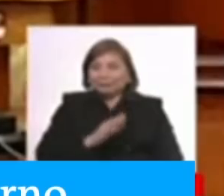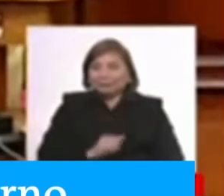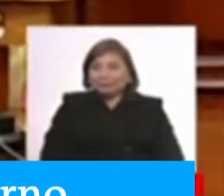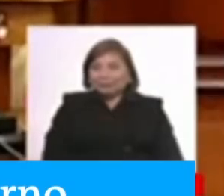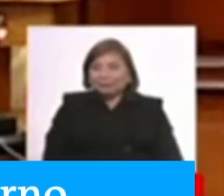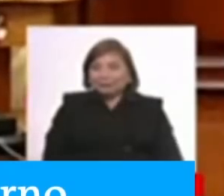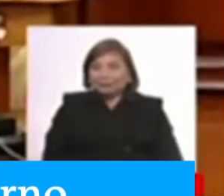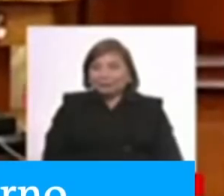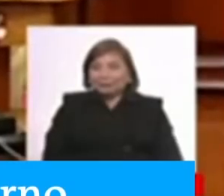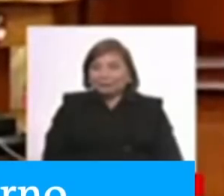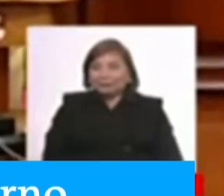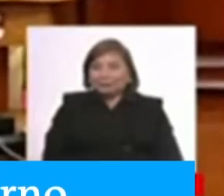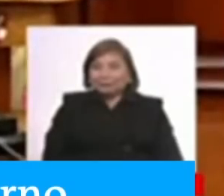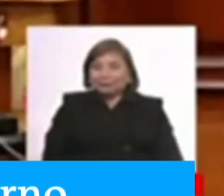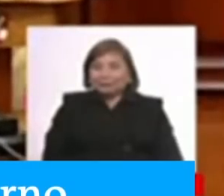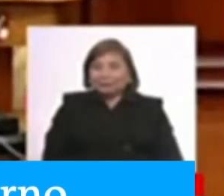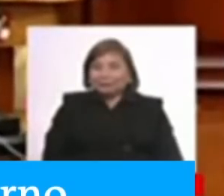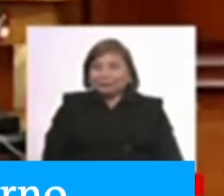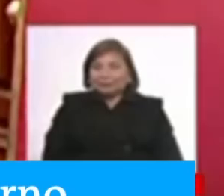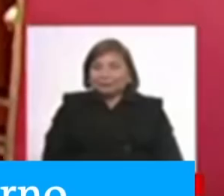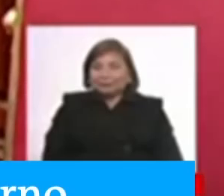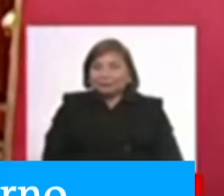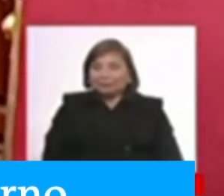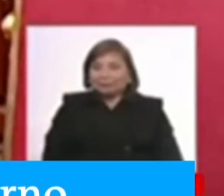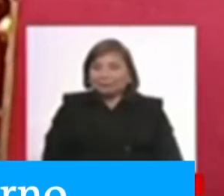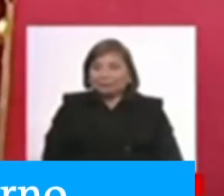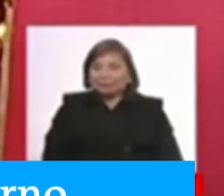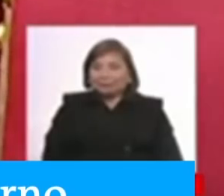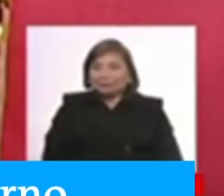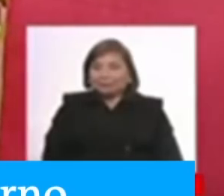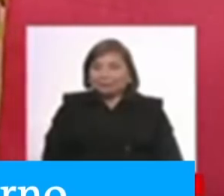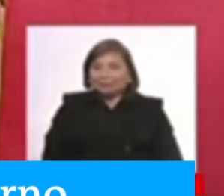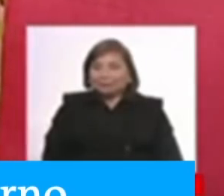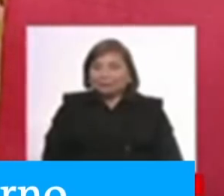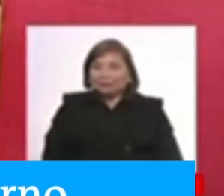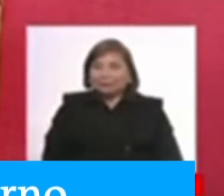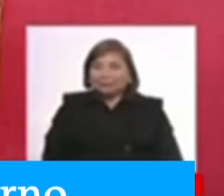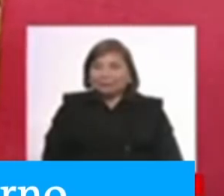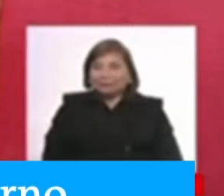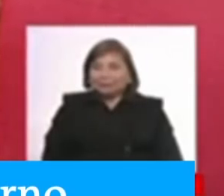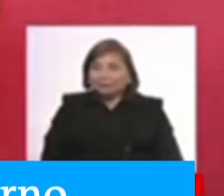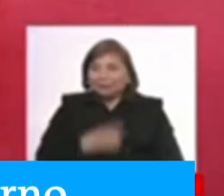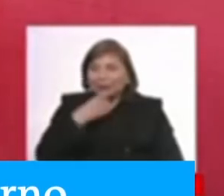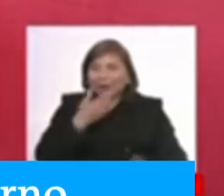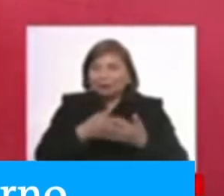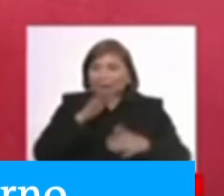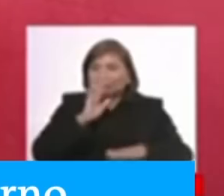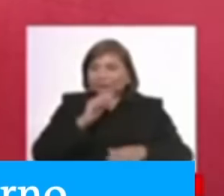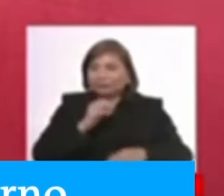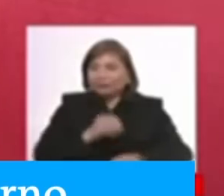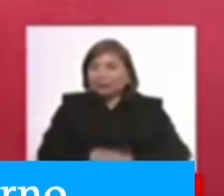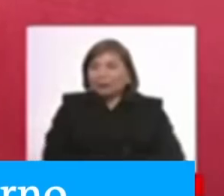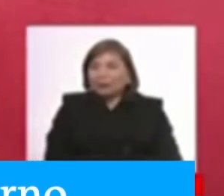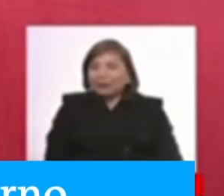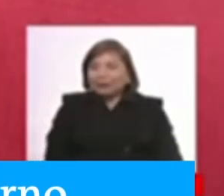Sin embargo, las Fuerzas Armadas y la policía no lo apoyaron. El Congreso ignoró su decisión y procedió